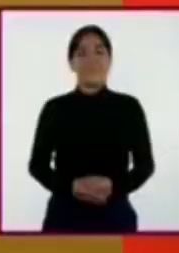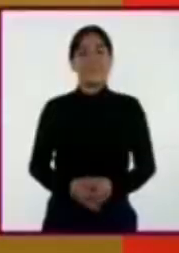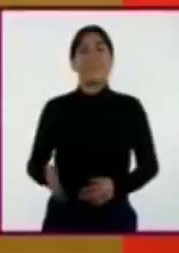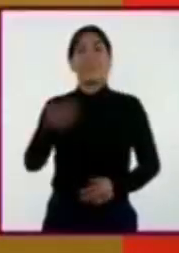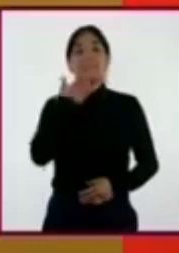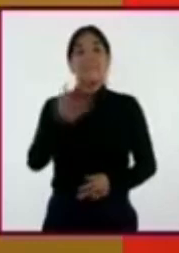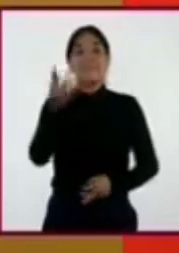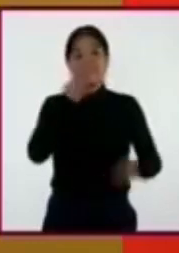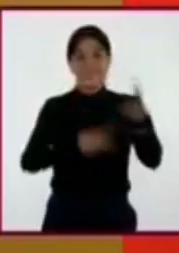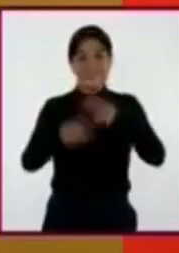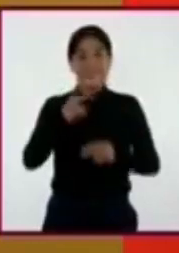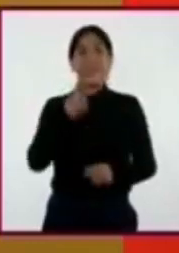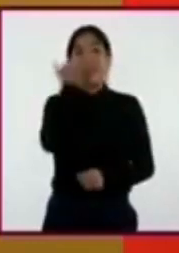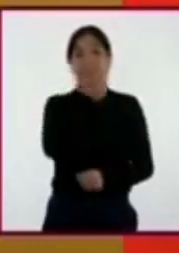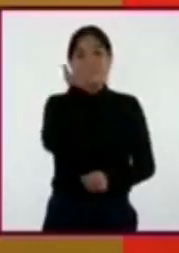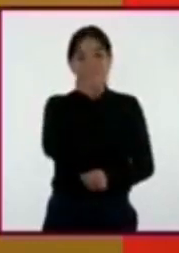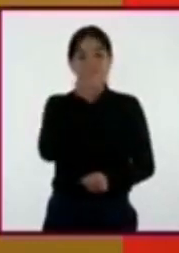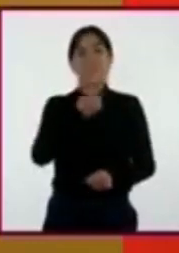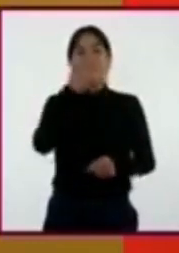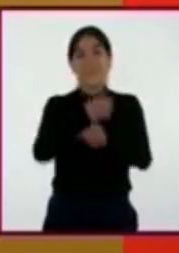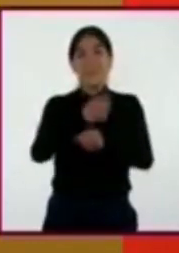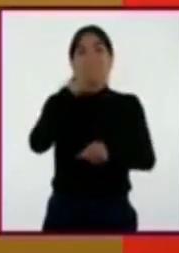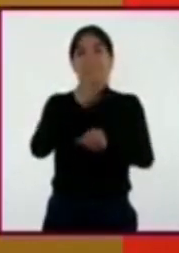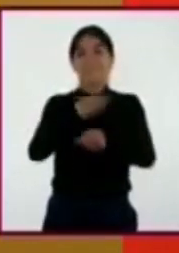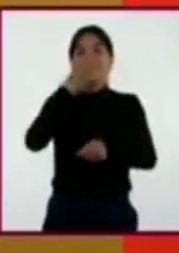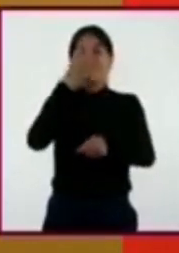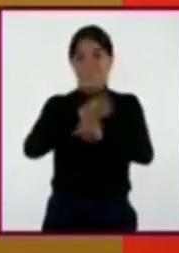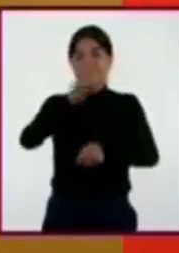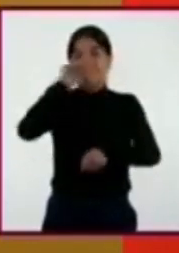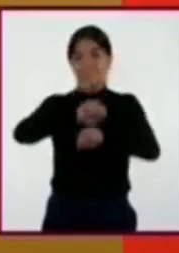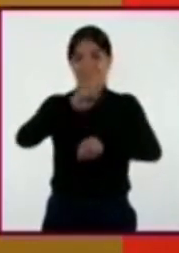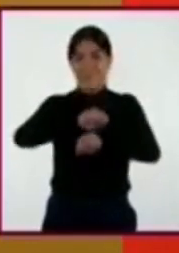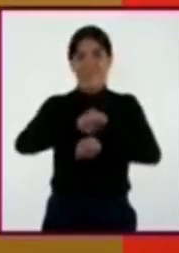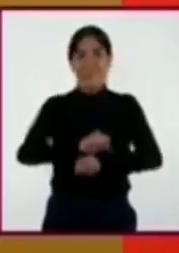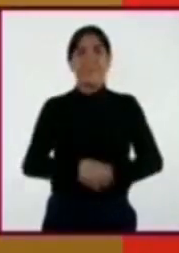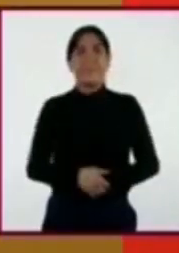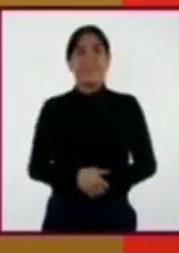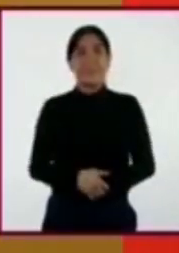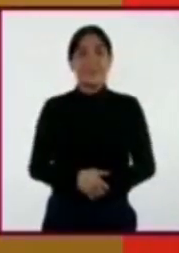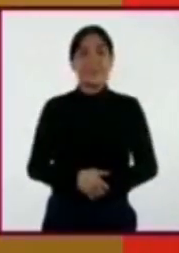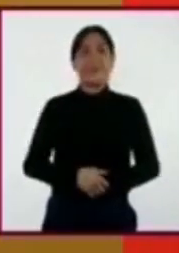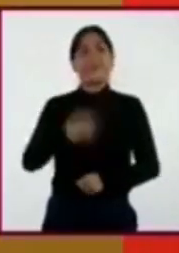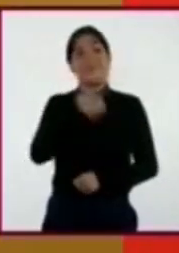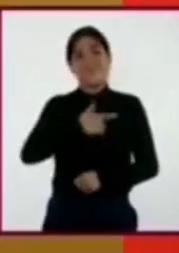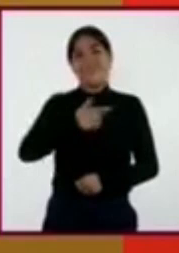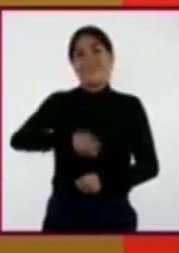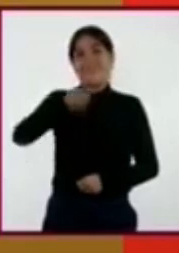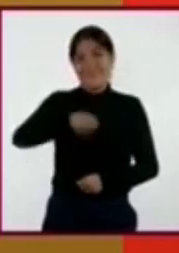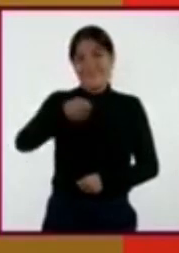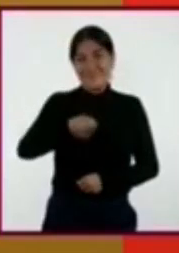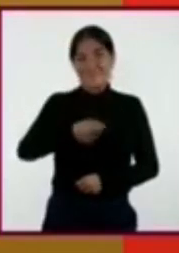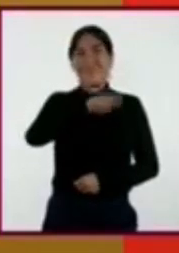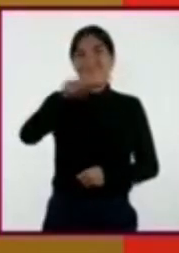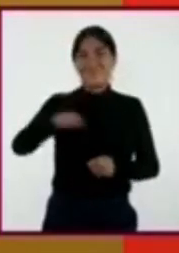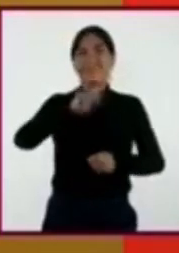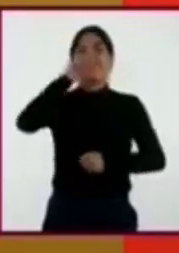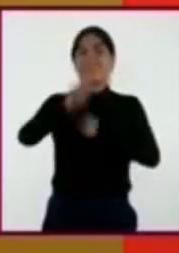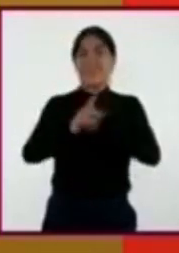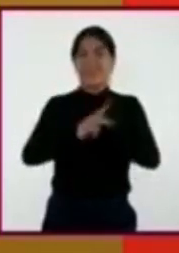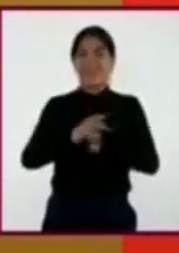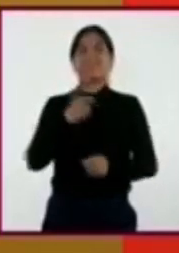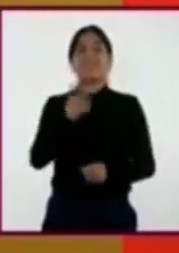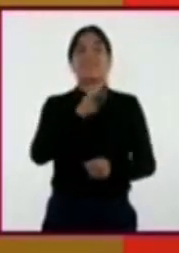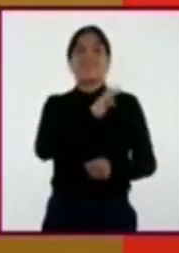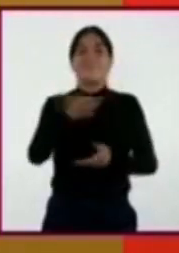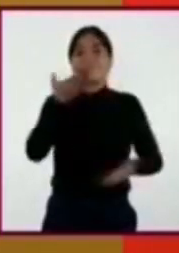Bienvenidas y bienvenidos alumnos de primero, segundo y tercer grado de secundaria. Es un placer saludarles en todo el país y poder